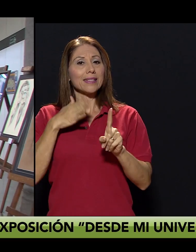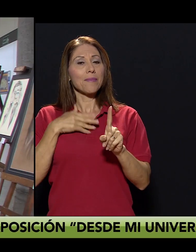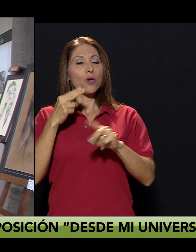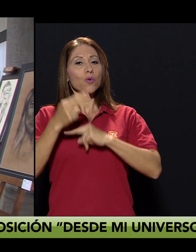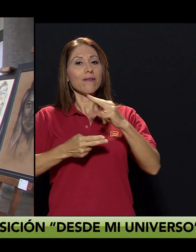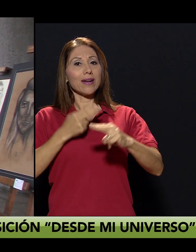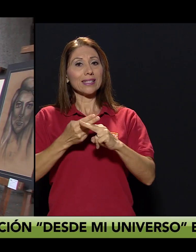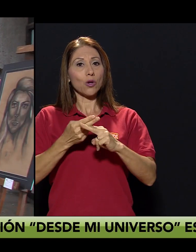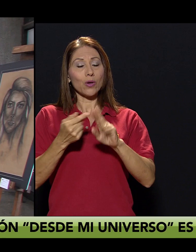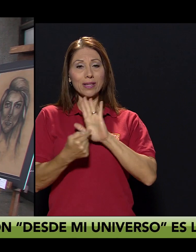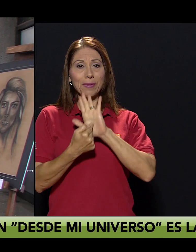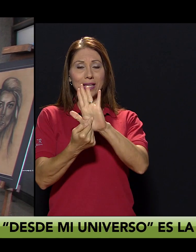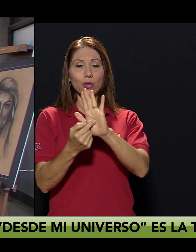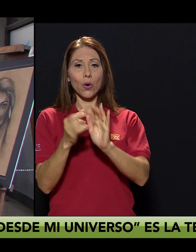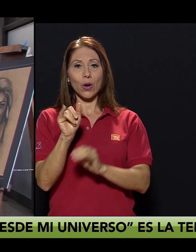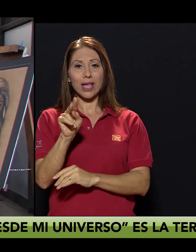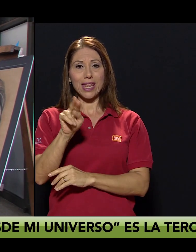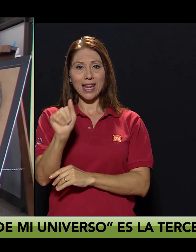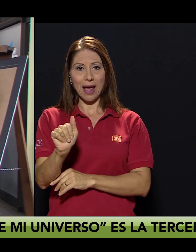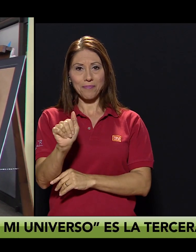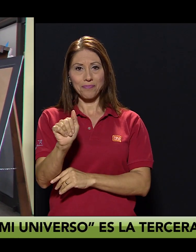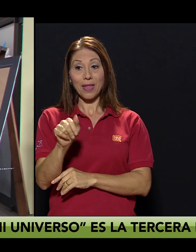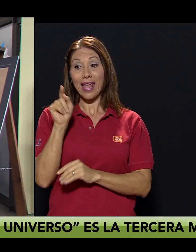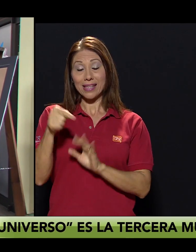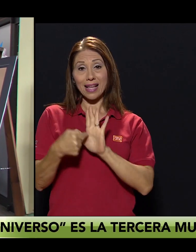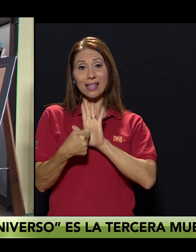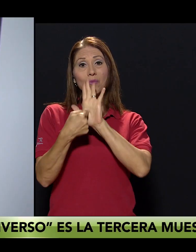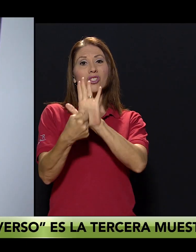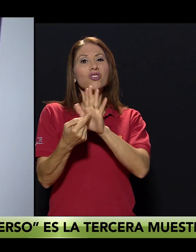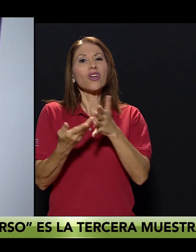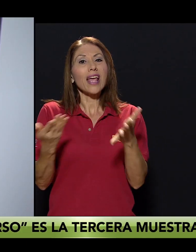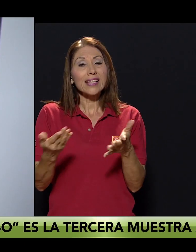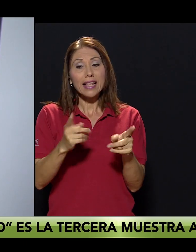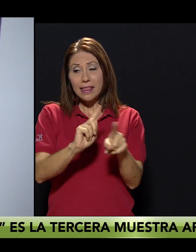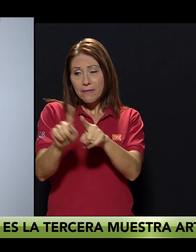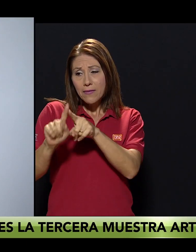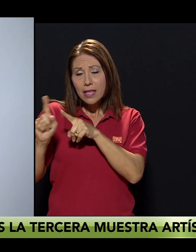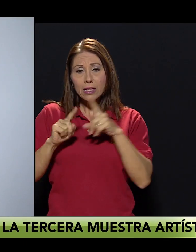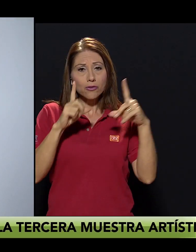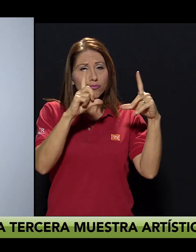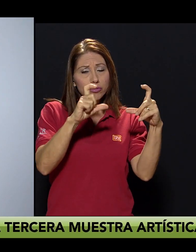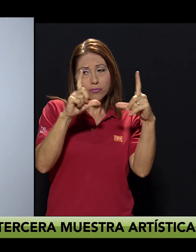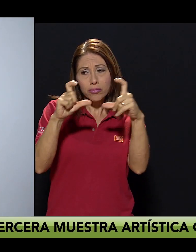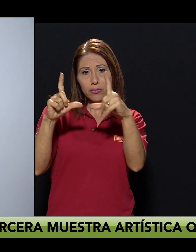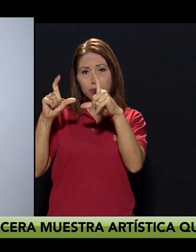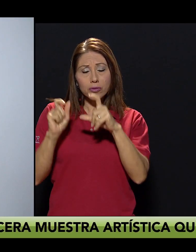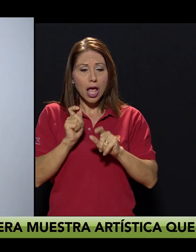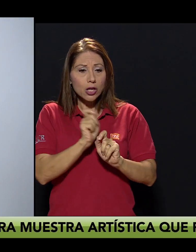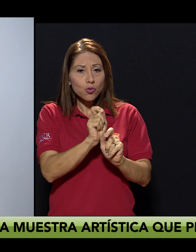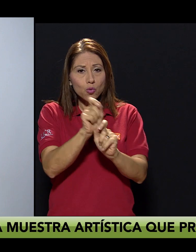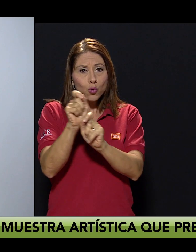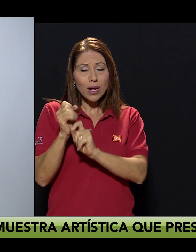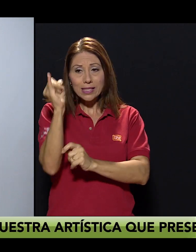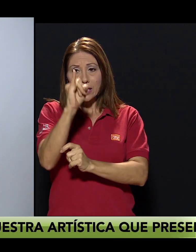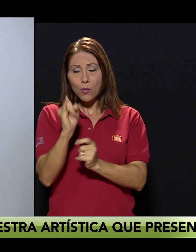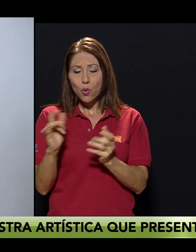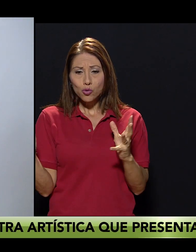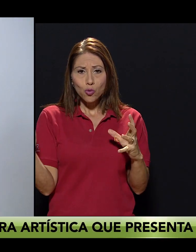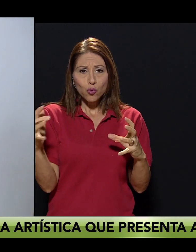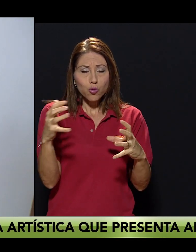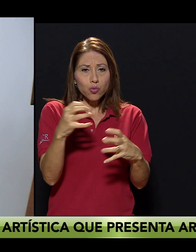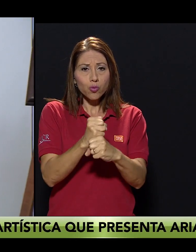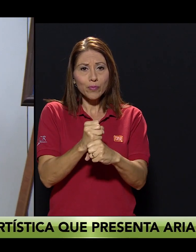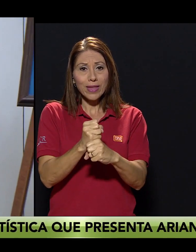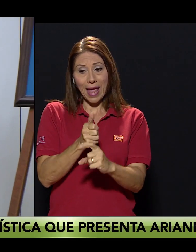Instituto Nacional De Aprendizaje INA La exposición Se compone De recopilaciones De fotografías Esculturas Y